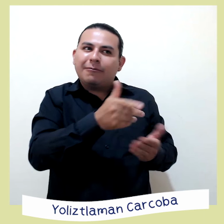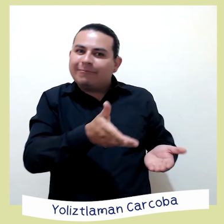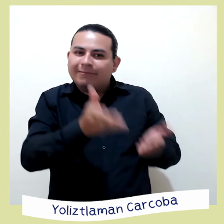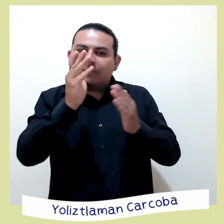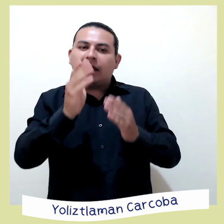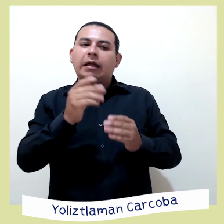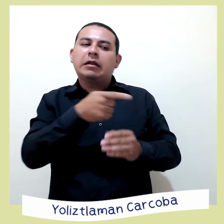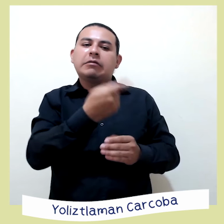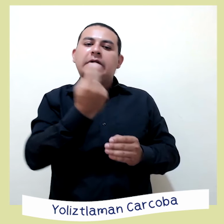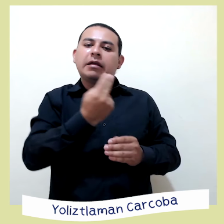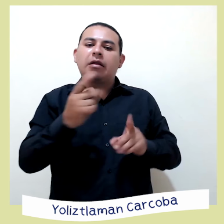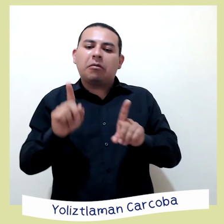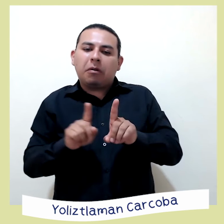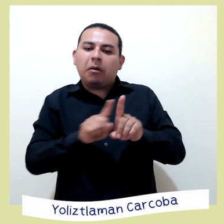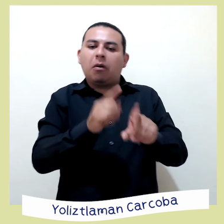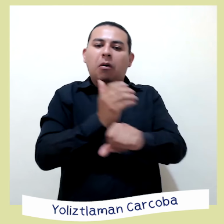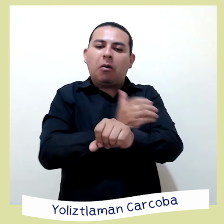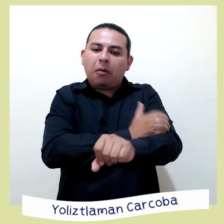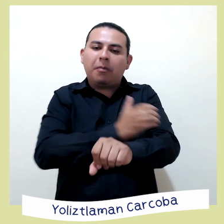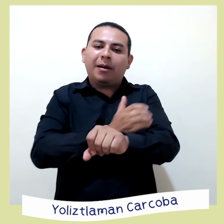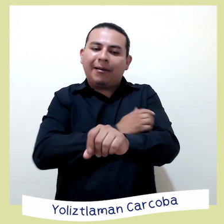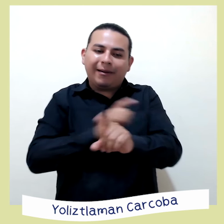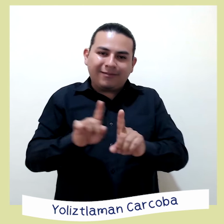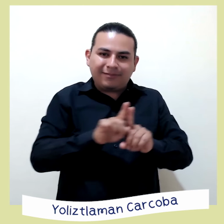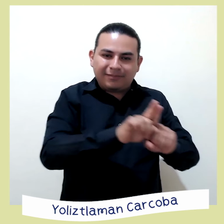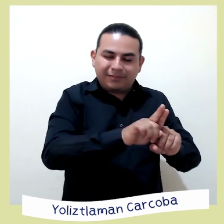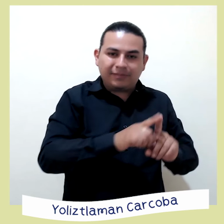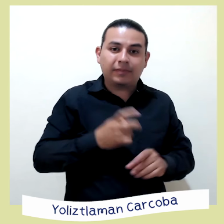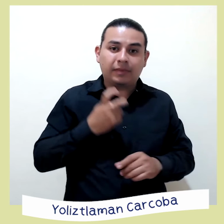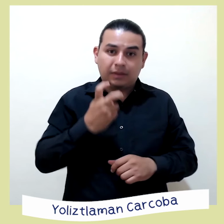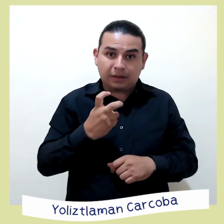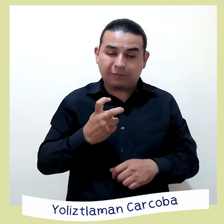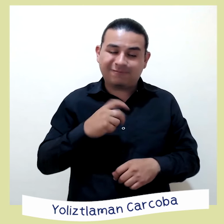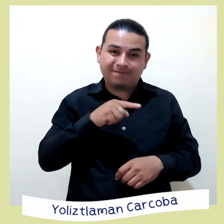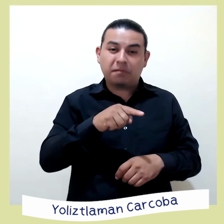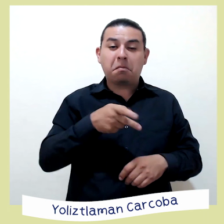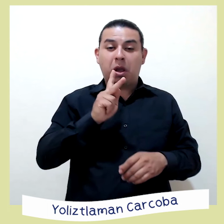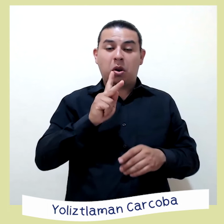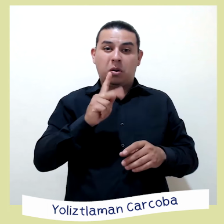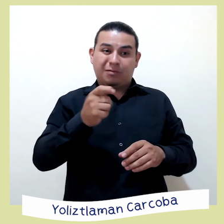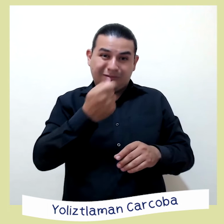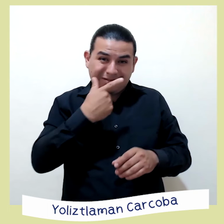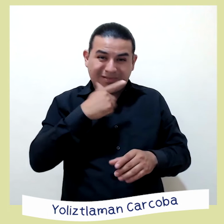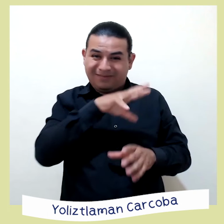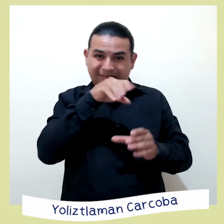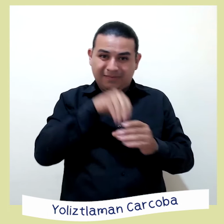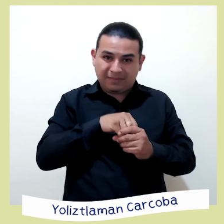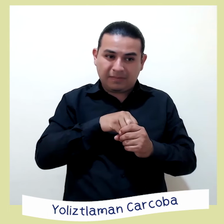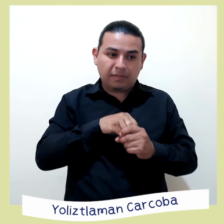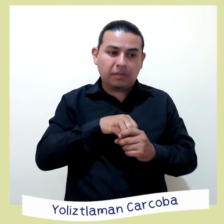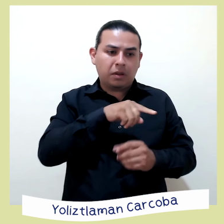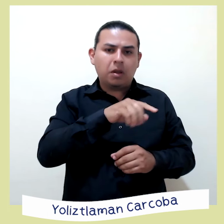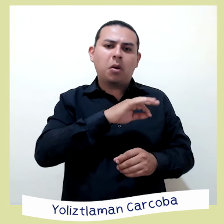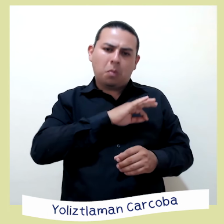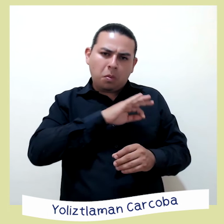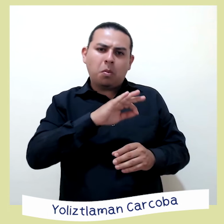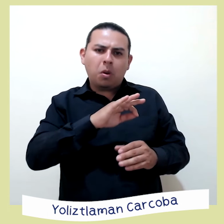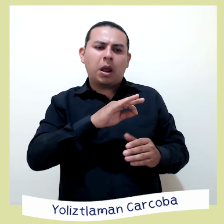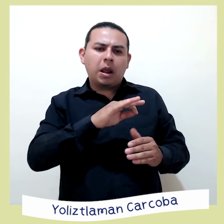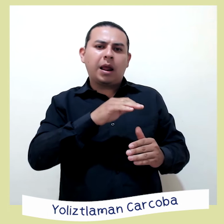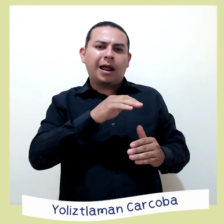de demencia, y si esto está bajo control, bien identificado y adecuadamente tratado, te